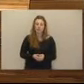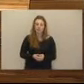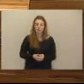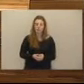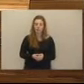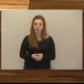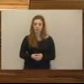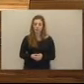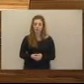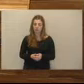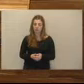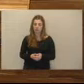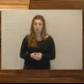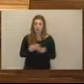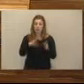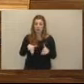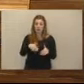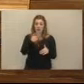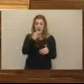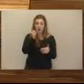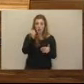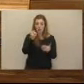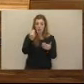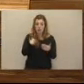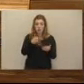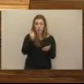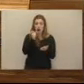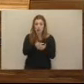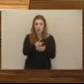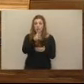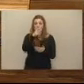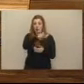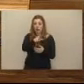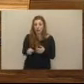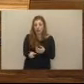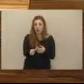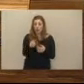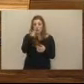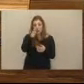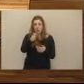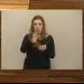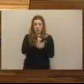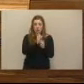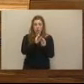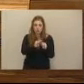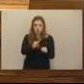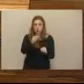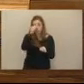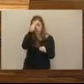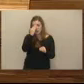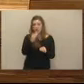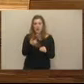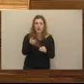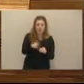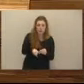Decididamente, si se apuesta por la gente, su pueblo, sus peculiaridades, su soberanía, sus quesos, sus hidras, sus faves, su